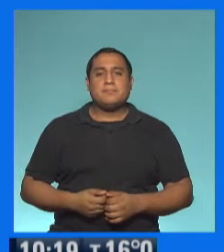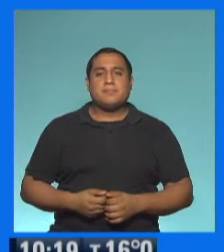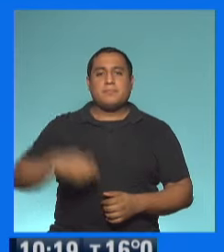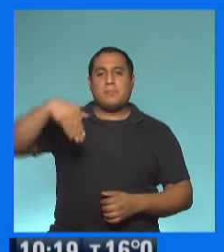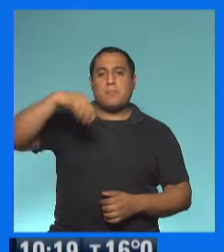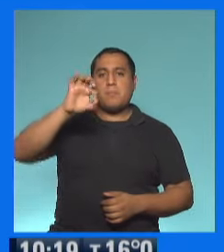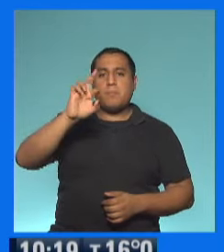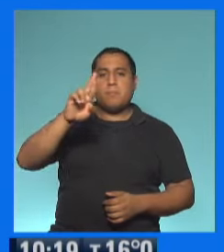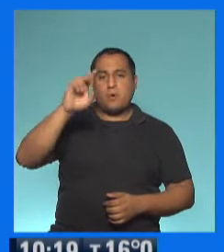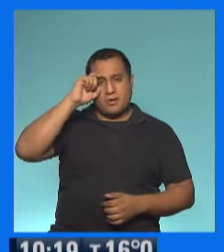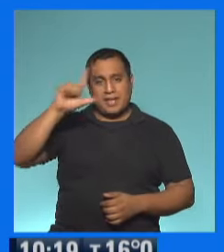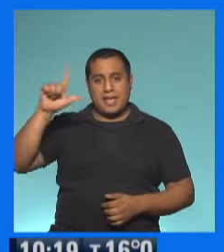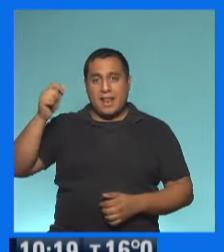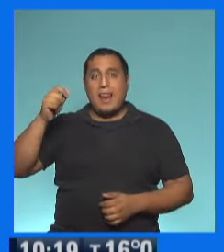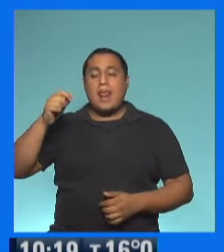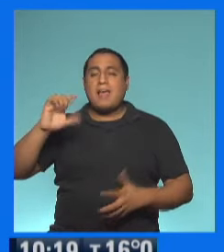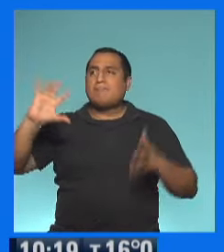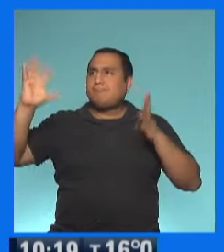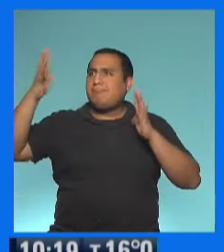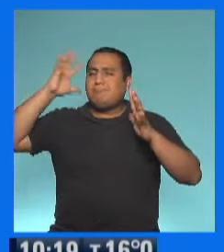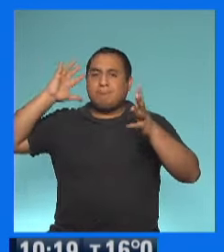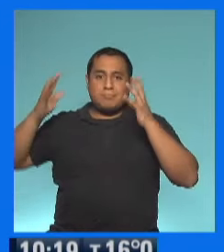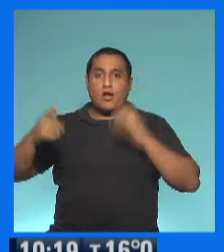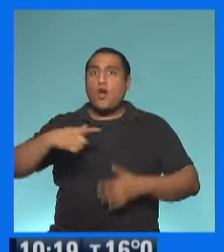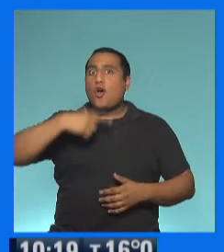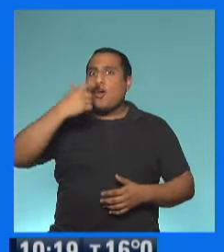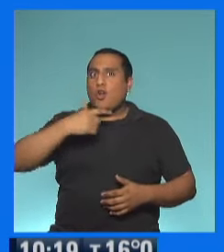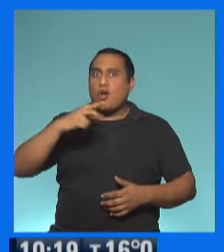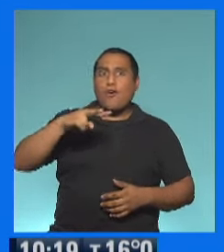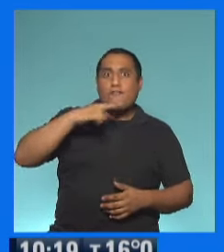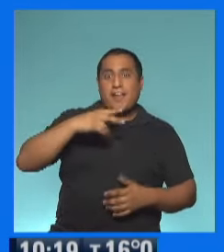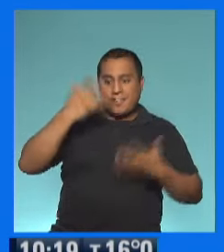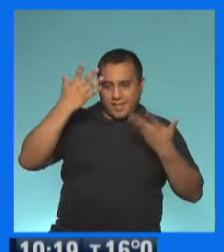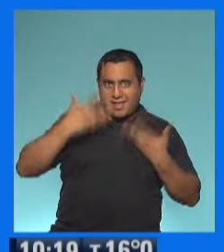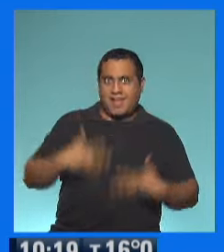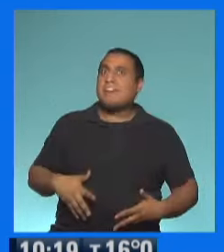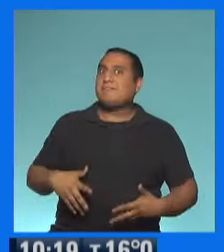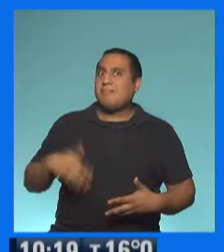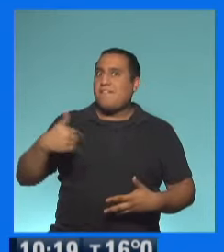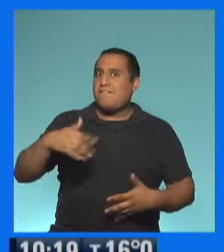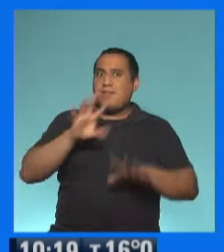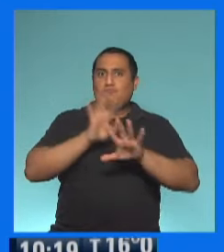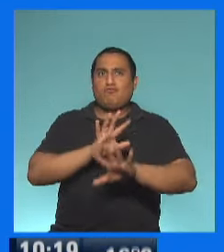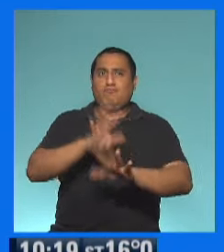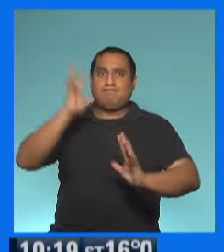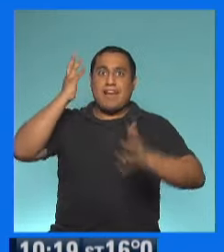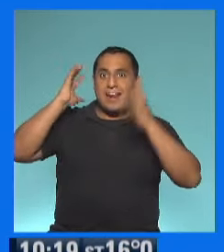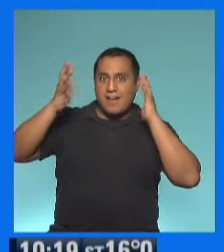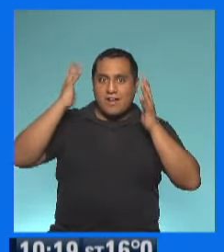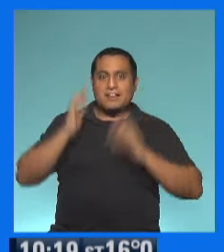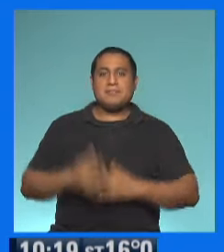¡Morella! Carnavaleando, ya está de rojo y verde para nuestro desfile de carnaval.